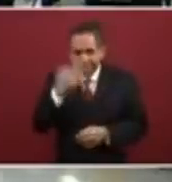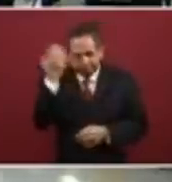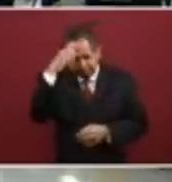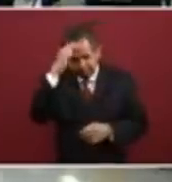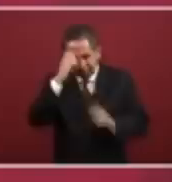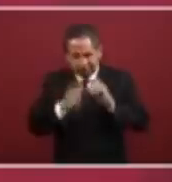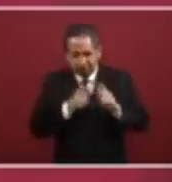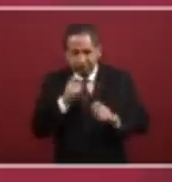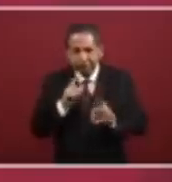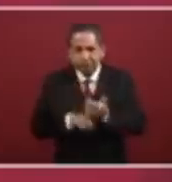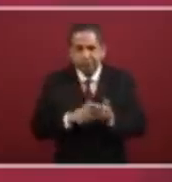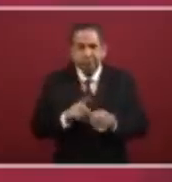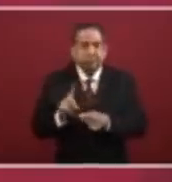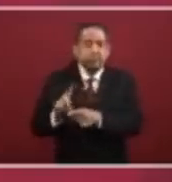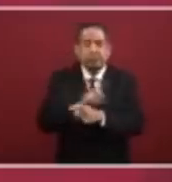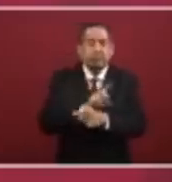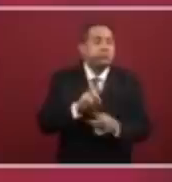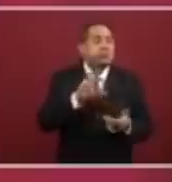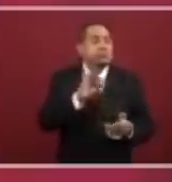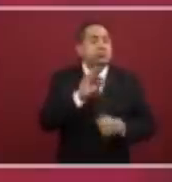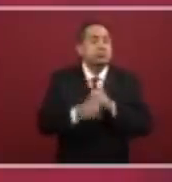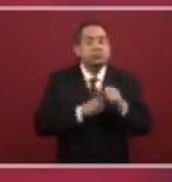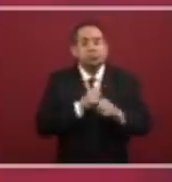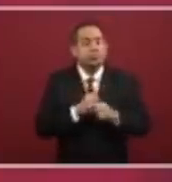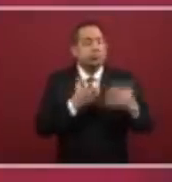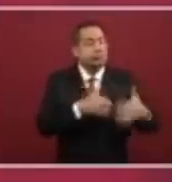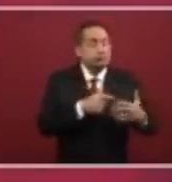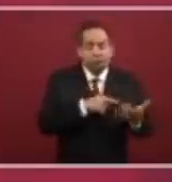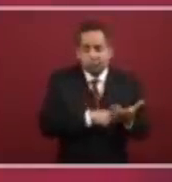se hace una refinería desde hace 40 años, pero